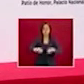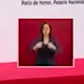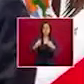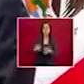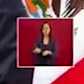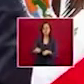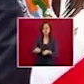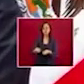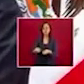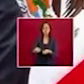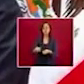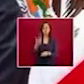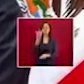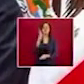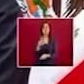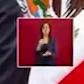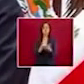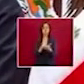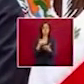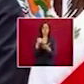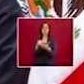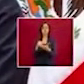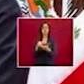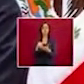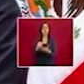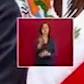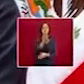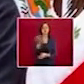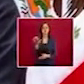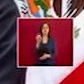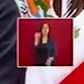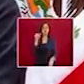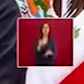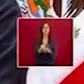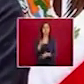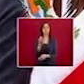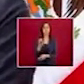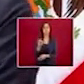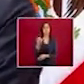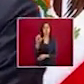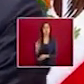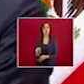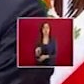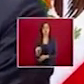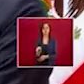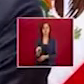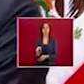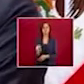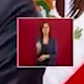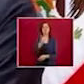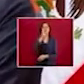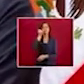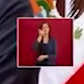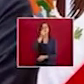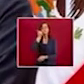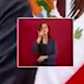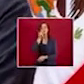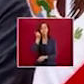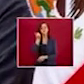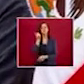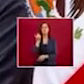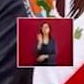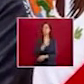Había que advertirle al presidente la necesidad de que él encabece el gran acuerdo